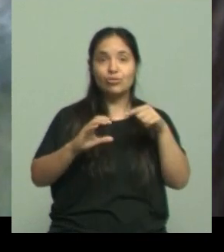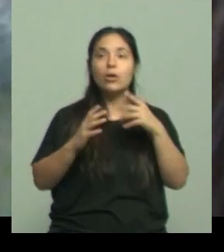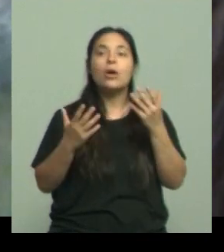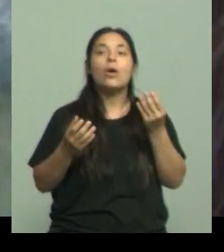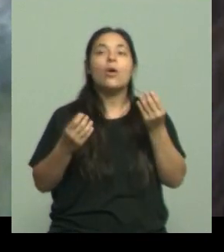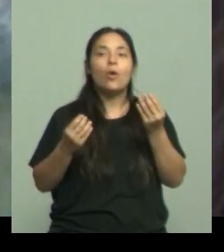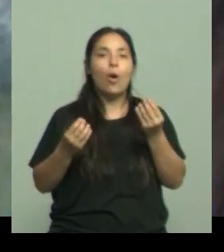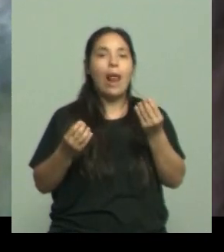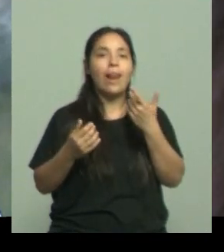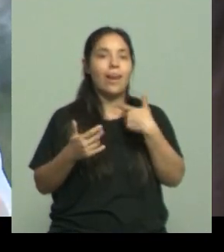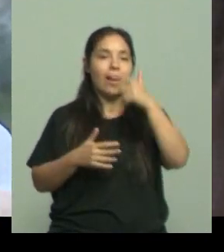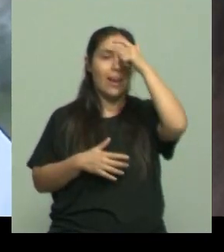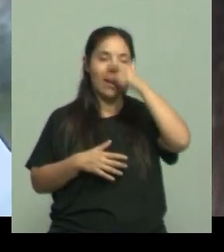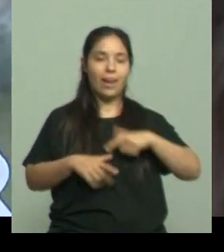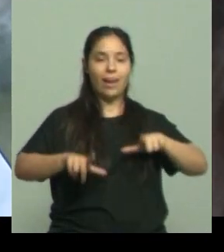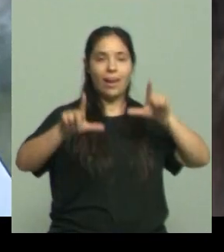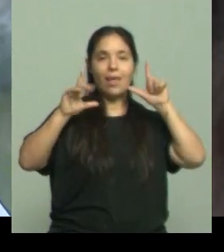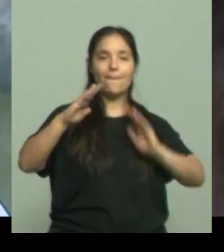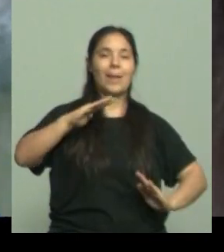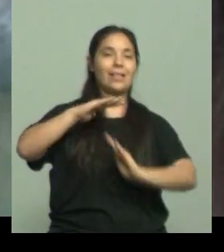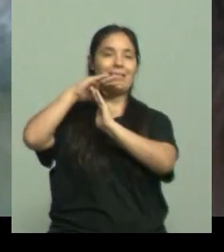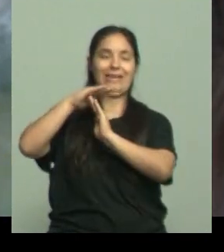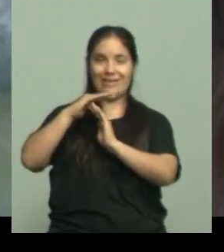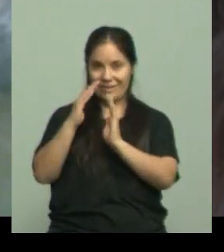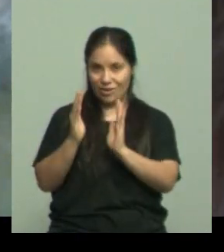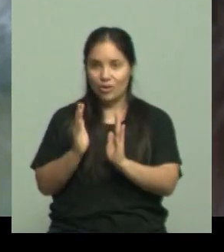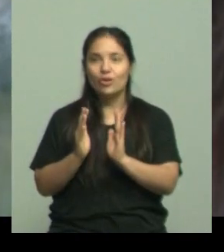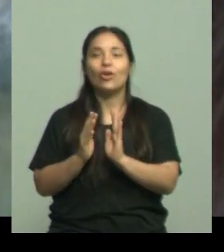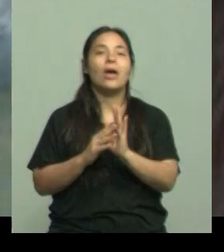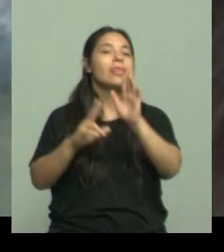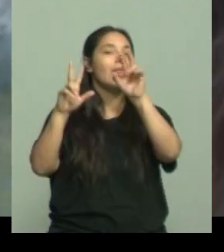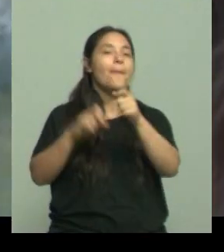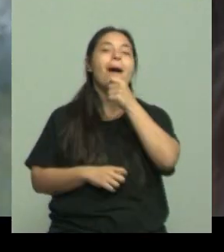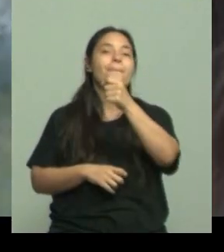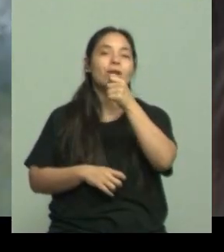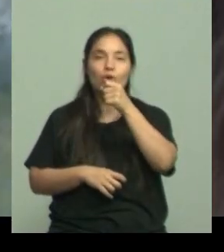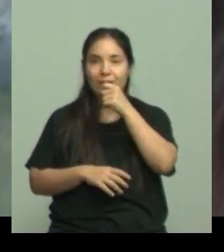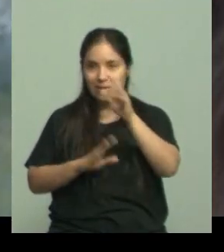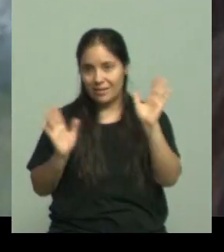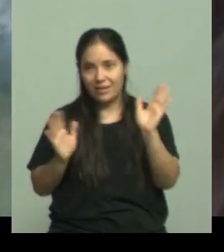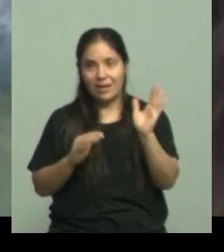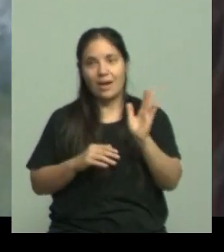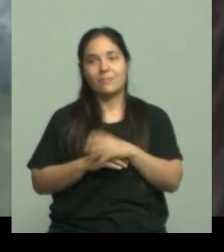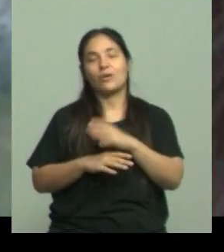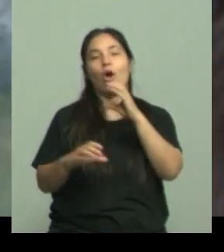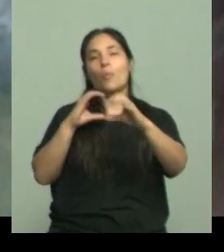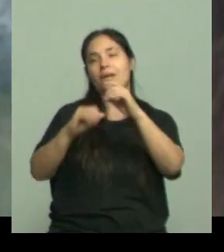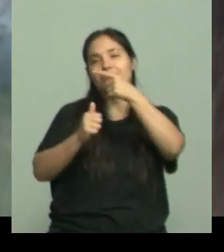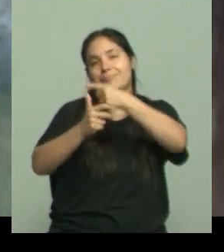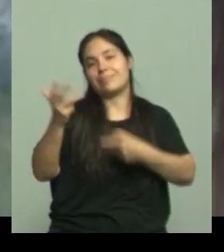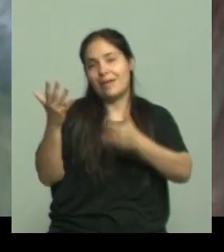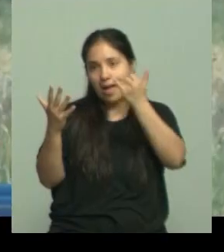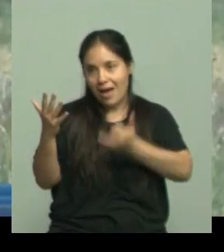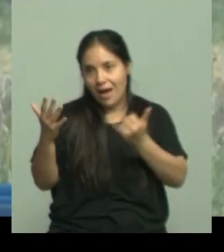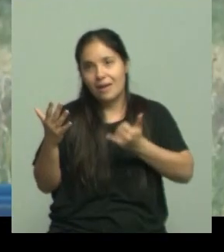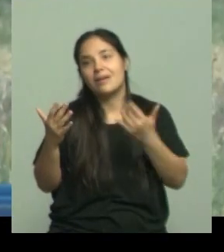comunicación dan la batalla desde el prestigio. Si no hay prestigio... Te estoy hablando solamente de la parte periodística de los medios de comunicación, porque los medios de comunicación tienen